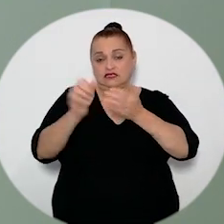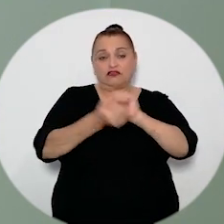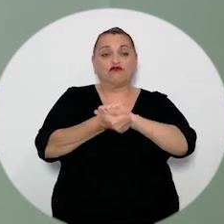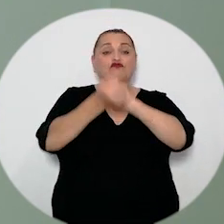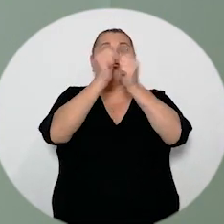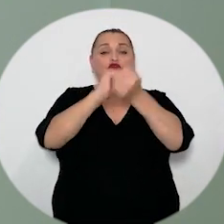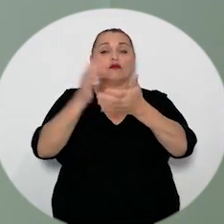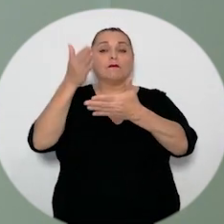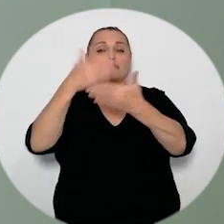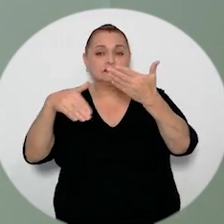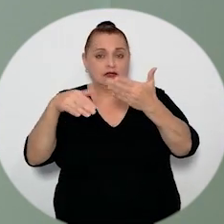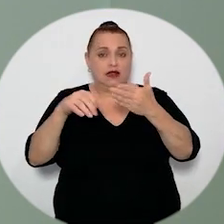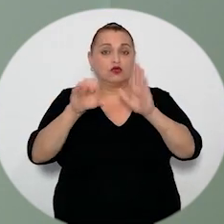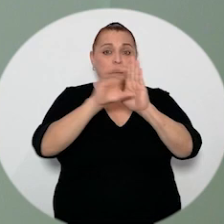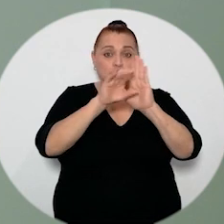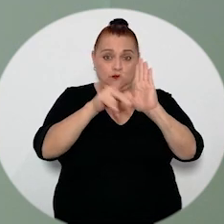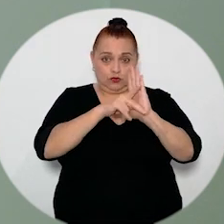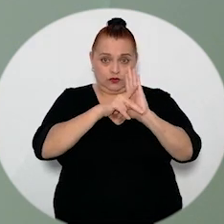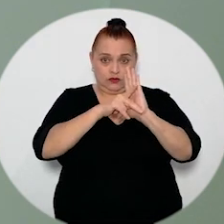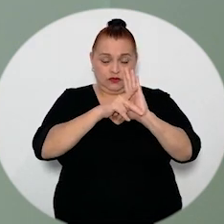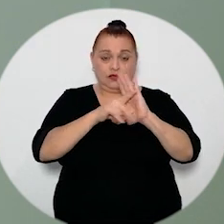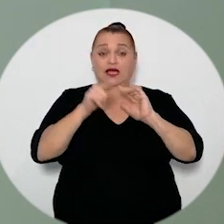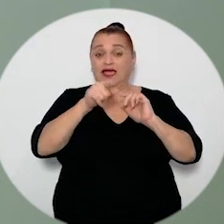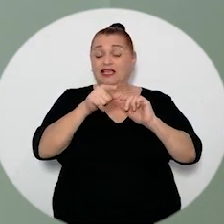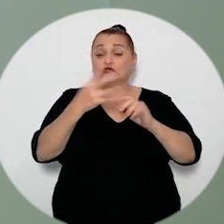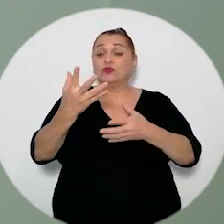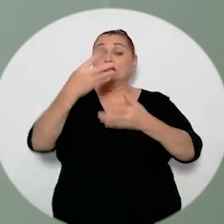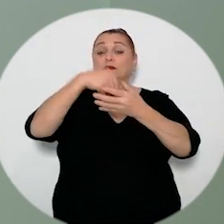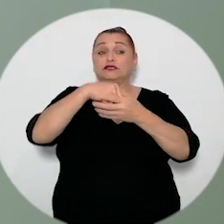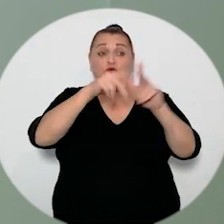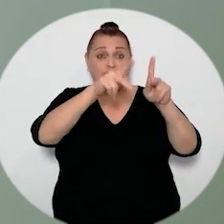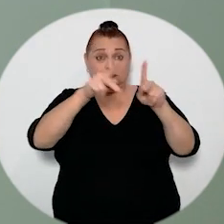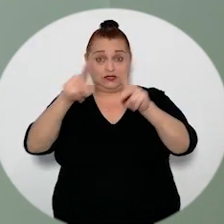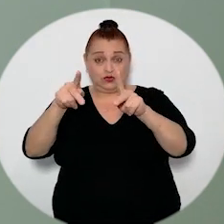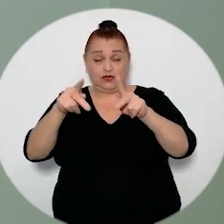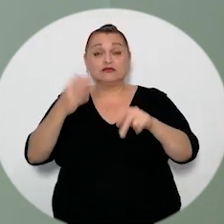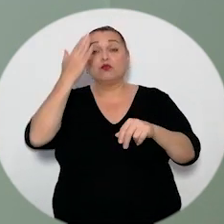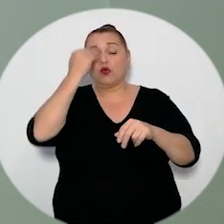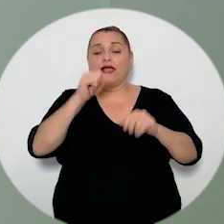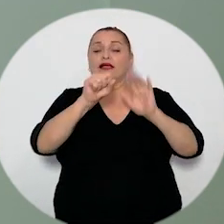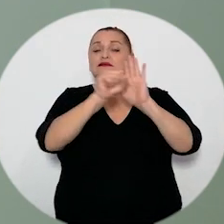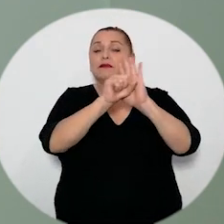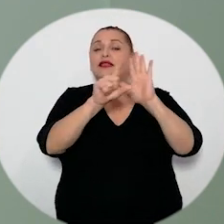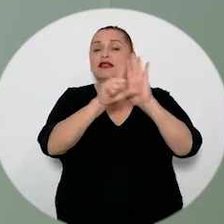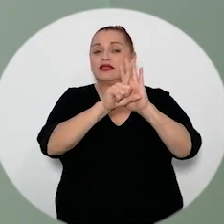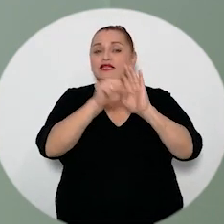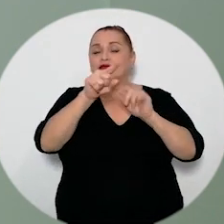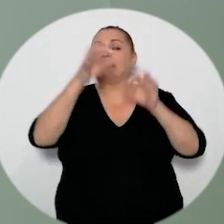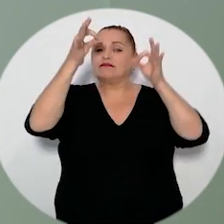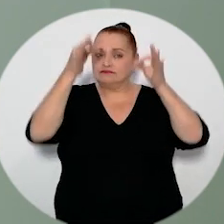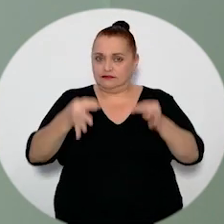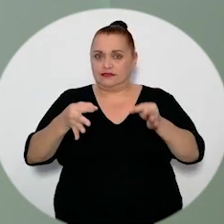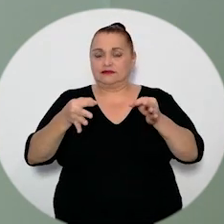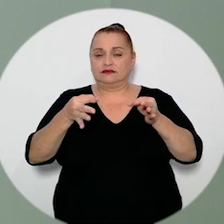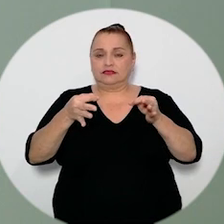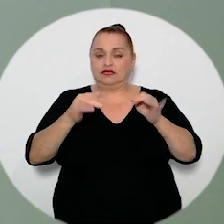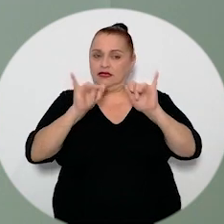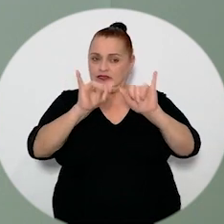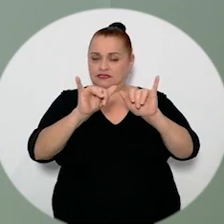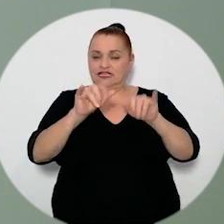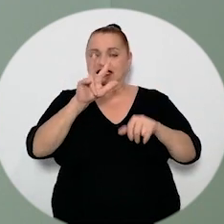rechaza una reforma parcial a la Constitución Política. Y en este caso la intervención de la ciudadanía se da porque la Asamblea Legislativa así lo